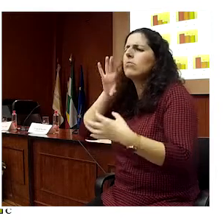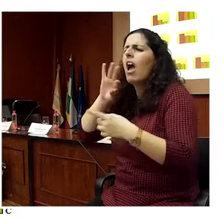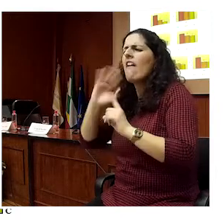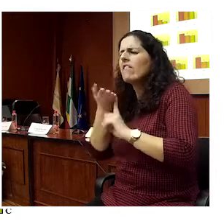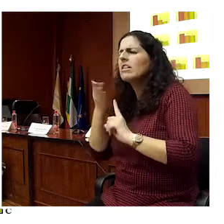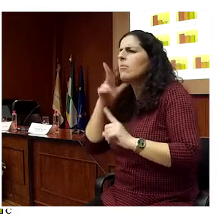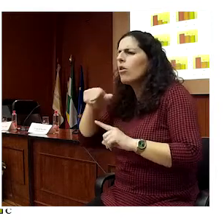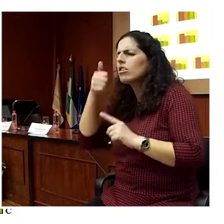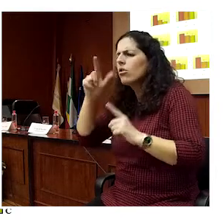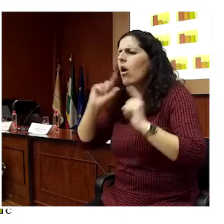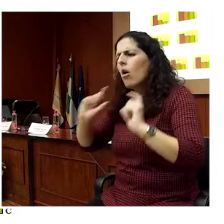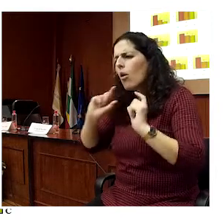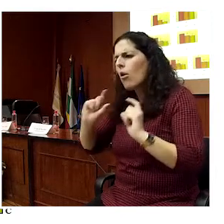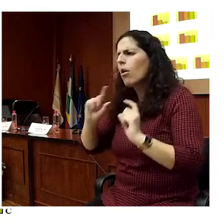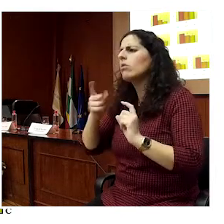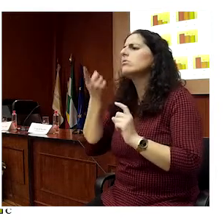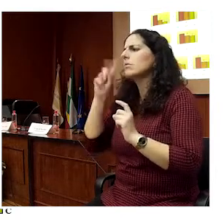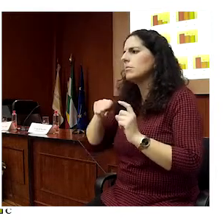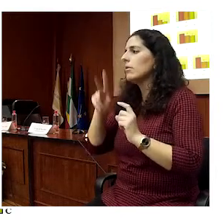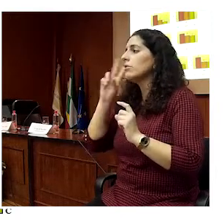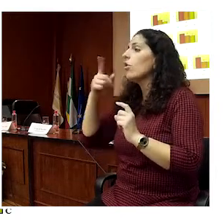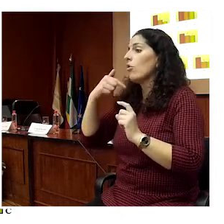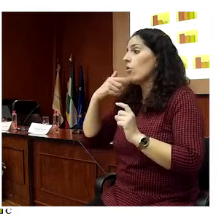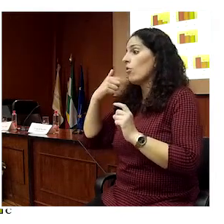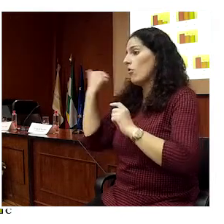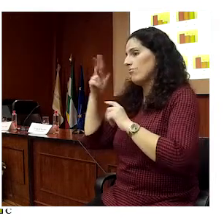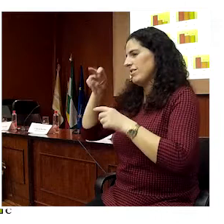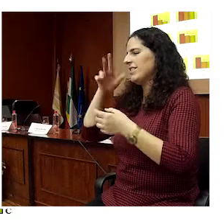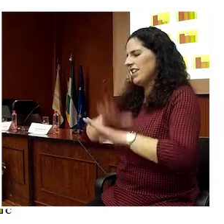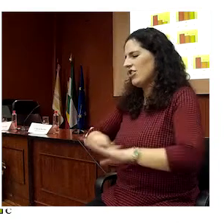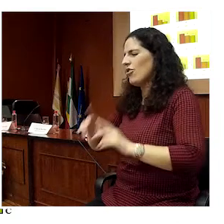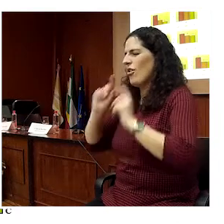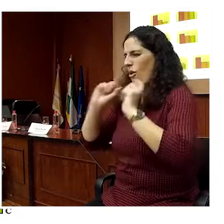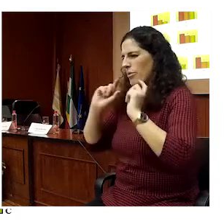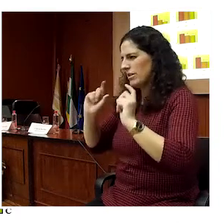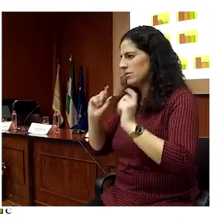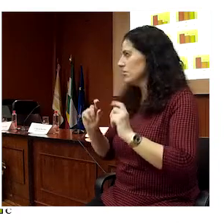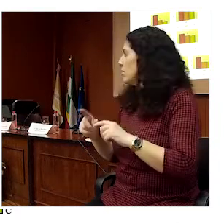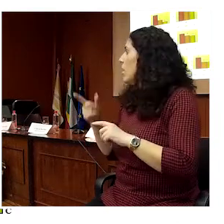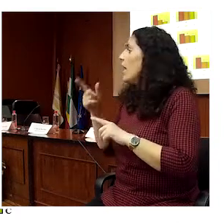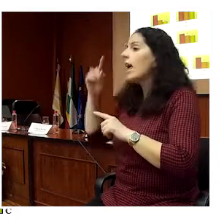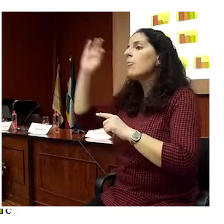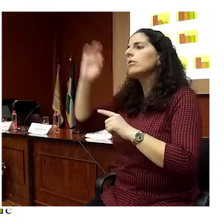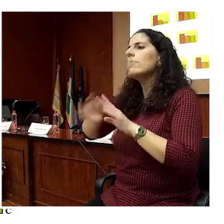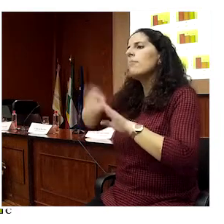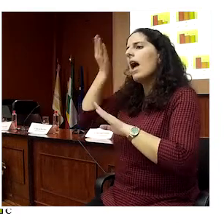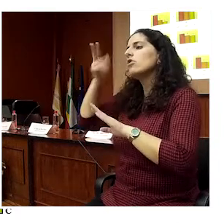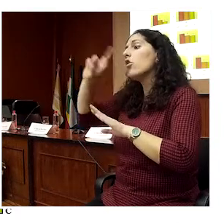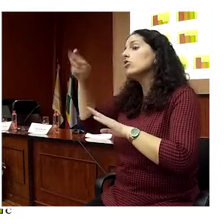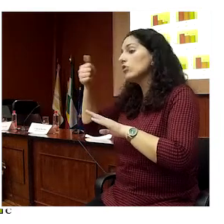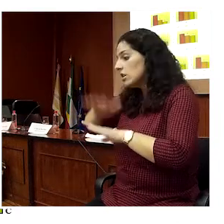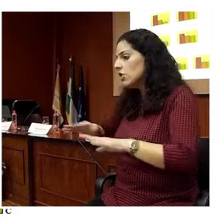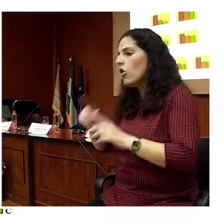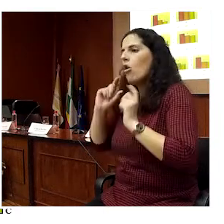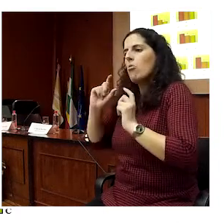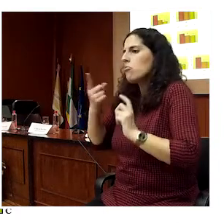alterados en los niños obesos, que están en rojo. Ven ustedes que en general todos lo tienen en niveles más altos respecto a los niños con